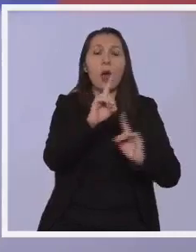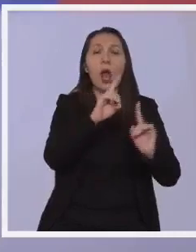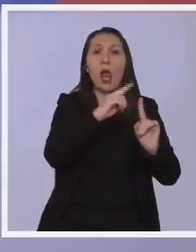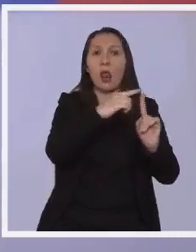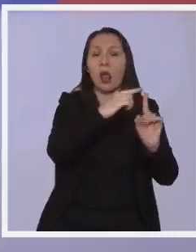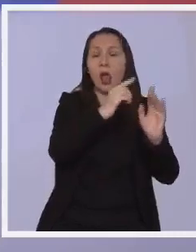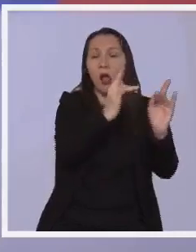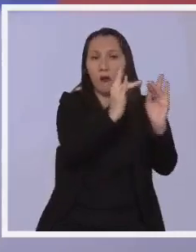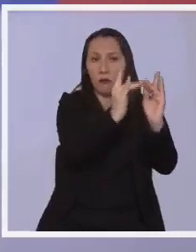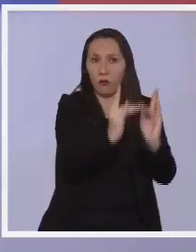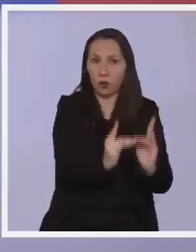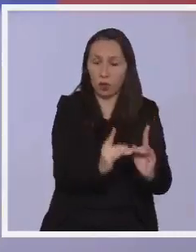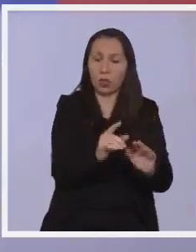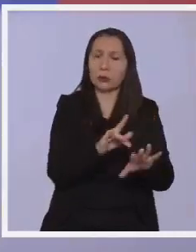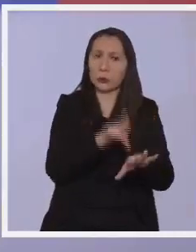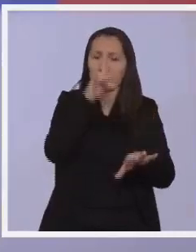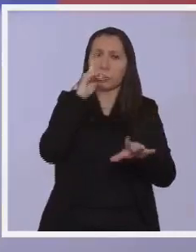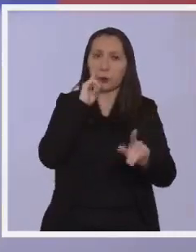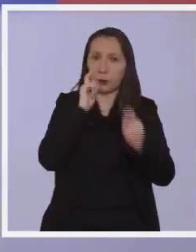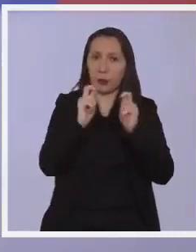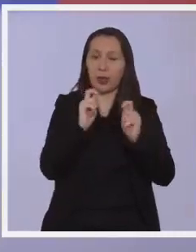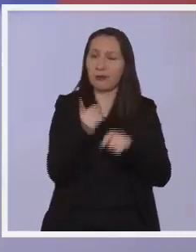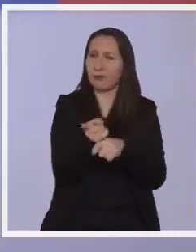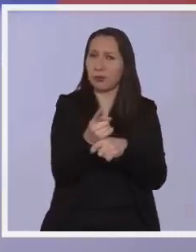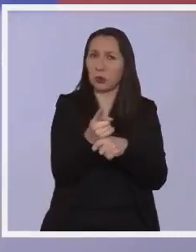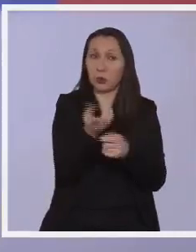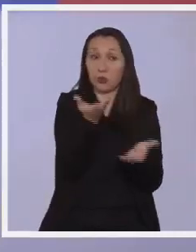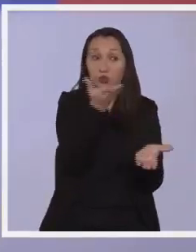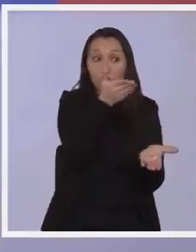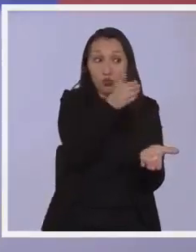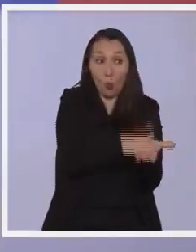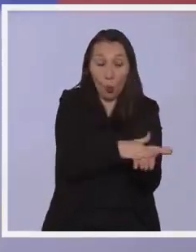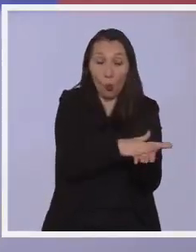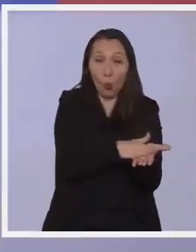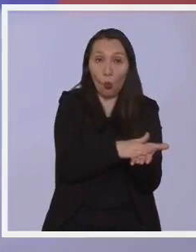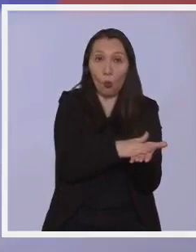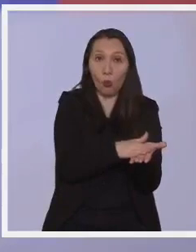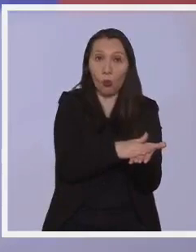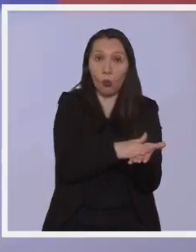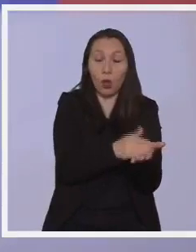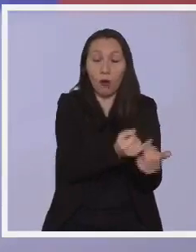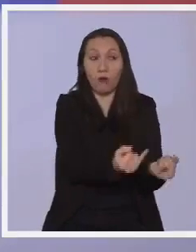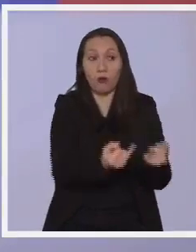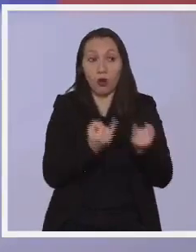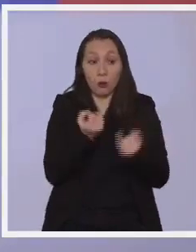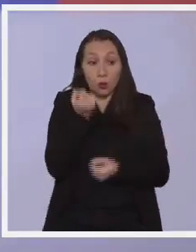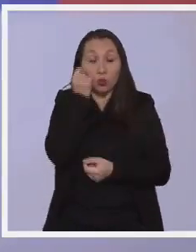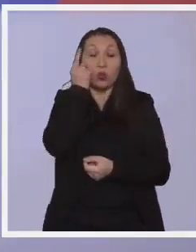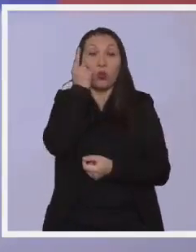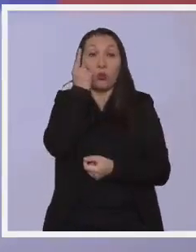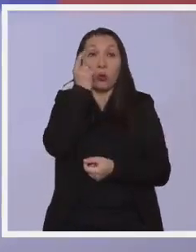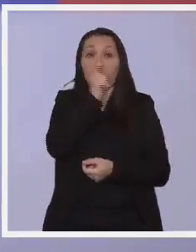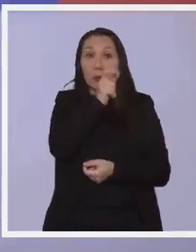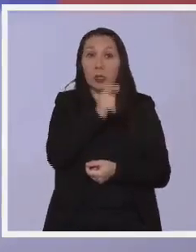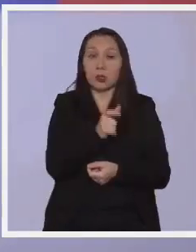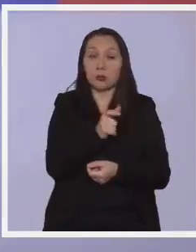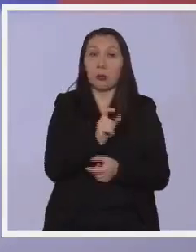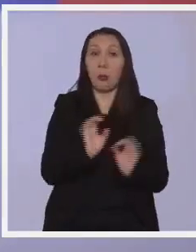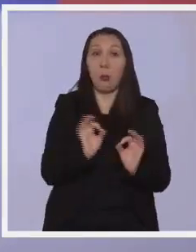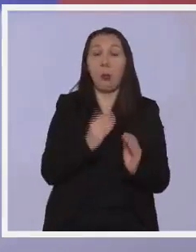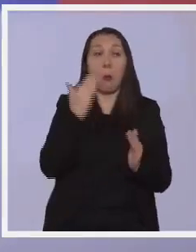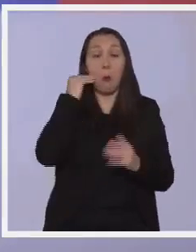alto riesgo, hay que hacerlo de manera inmediata al fallecimiento, a que tomamos noticia del fallecimiento de la persona. Porque si